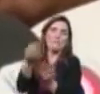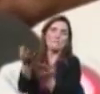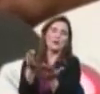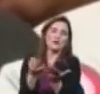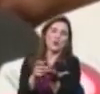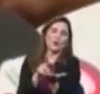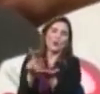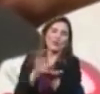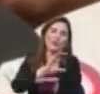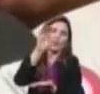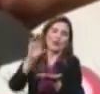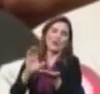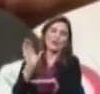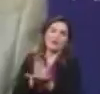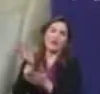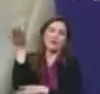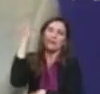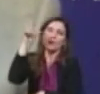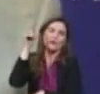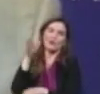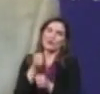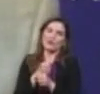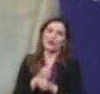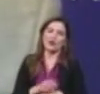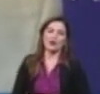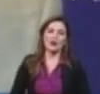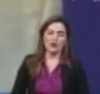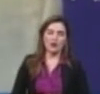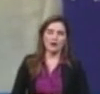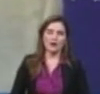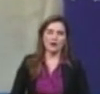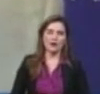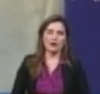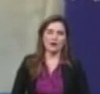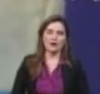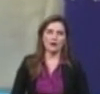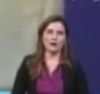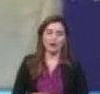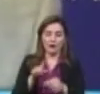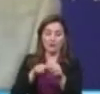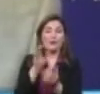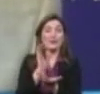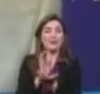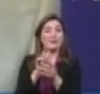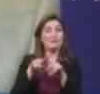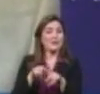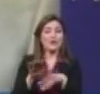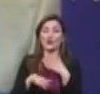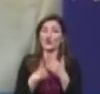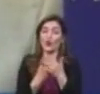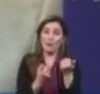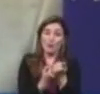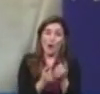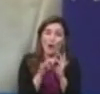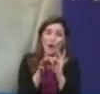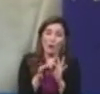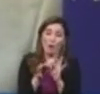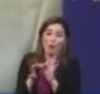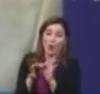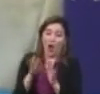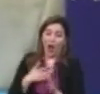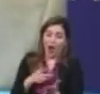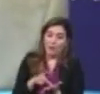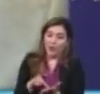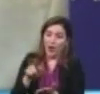eso el gobierno no lo hizo. Aseguramiento depende de que de todas las partes aporten.